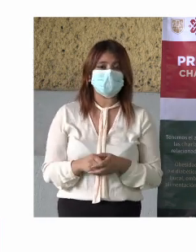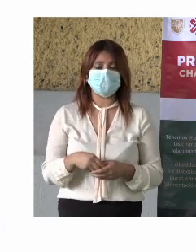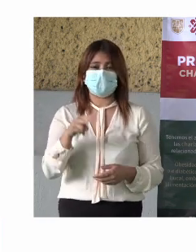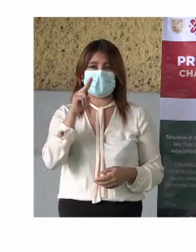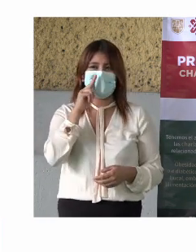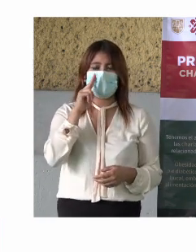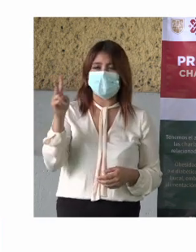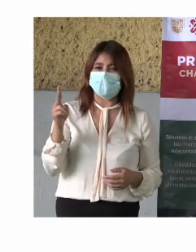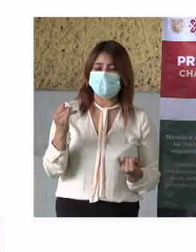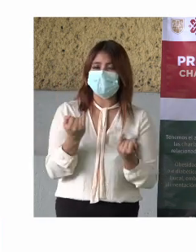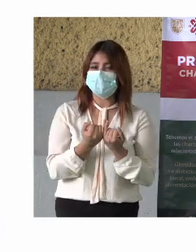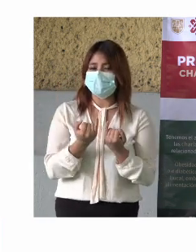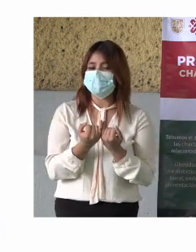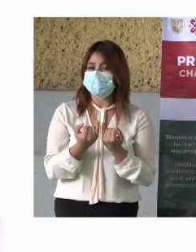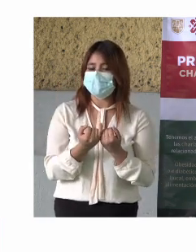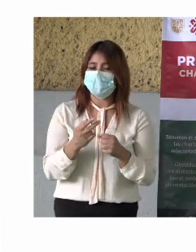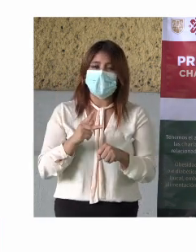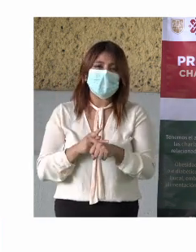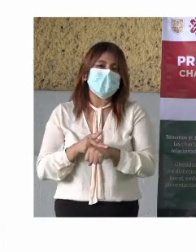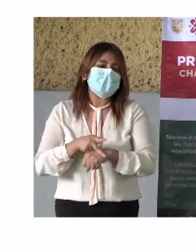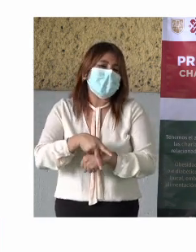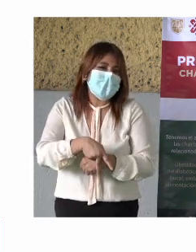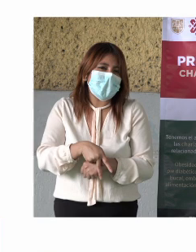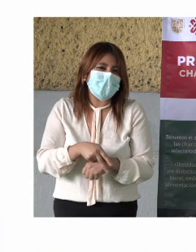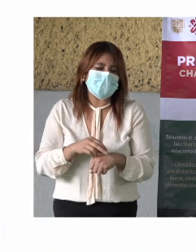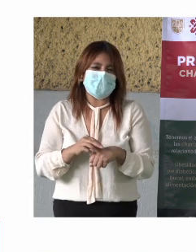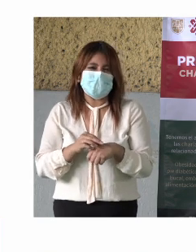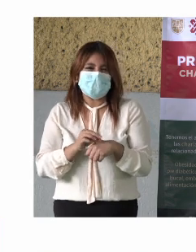en el músculo y en el tejido adiposo, el tejido adiposo